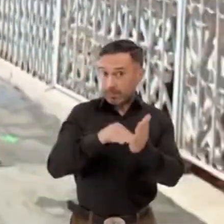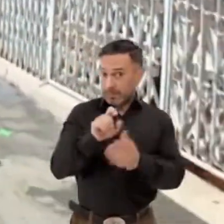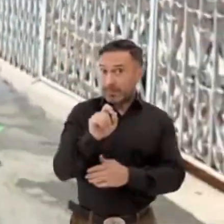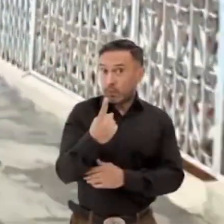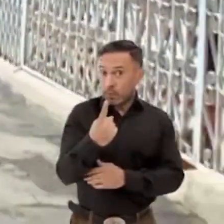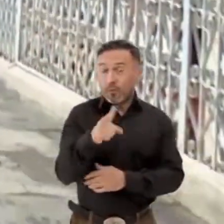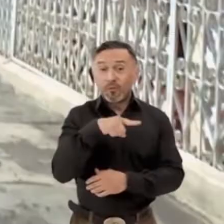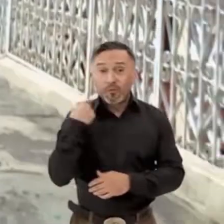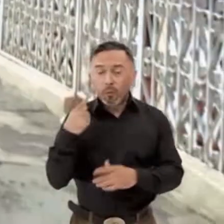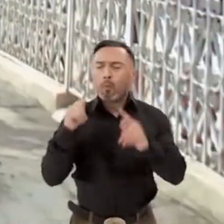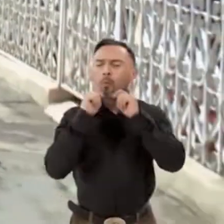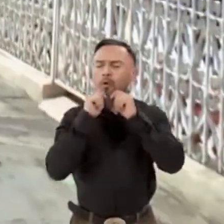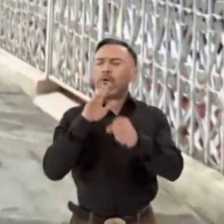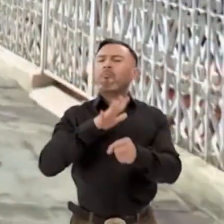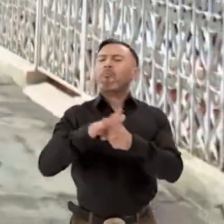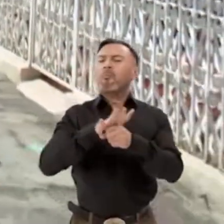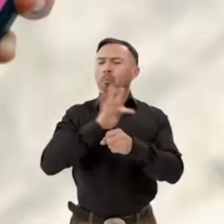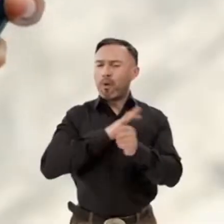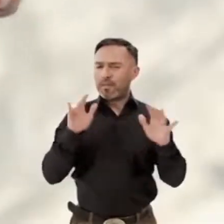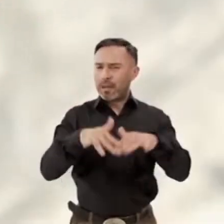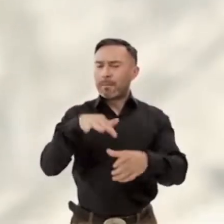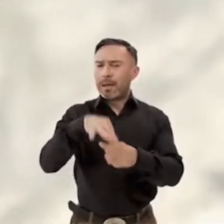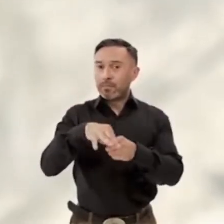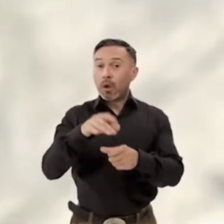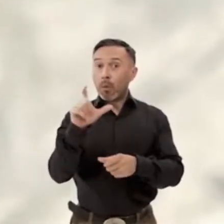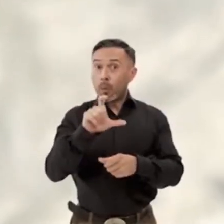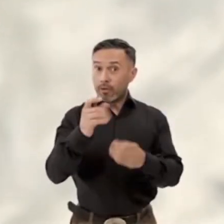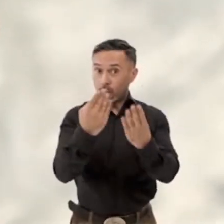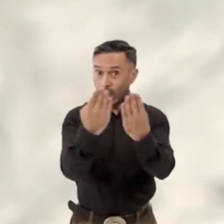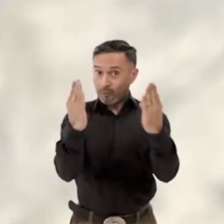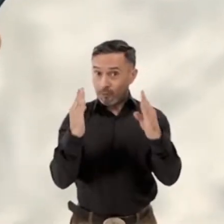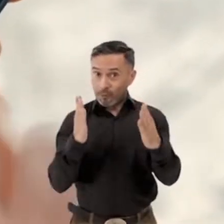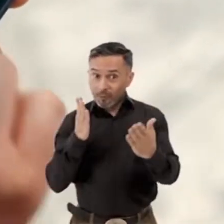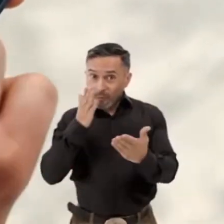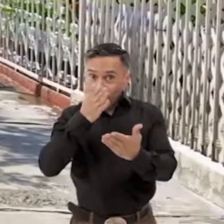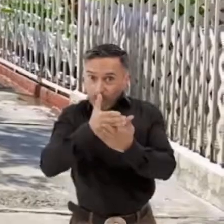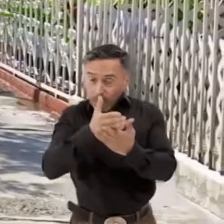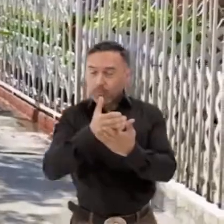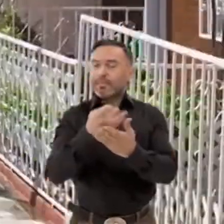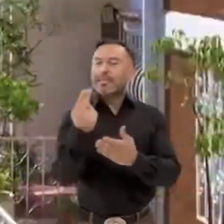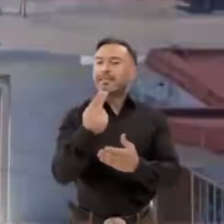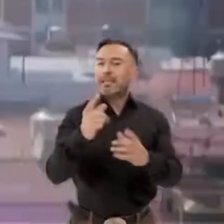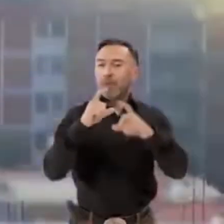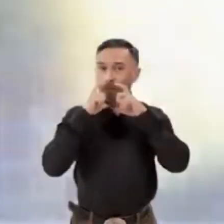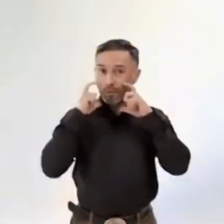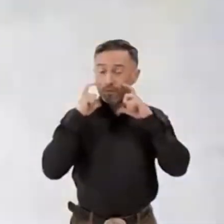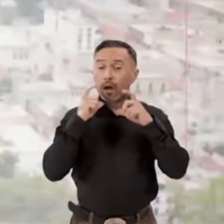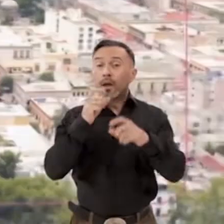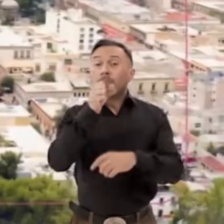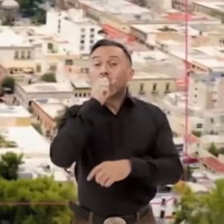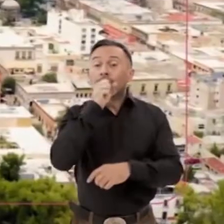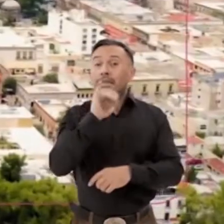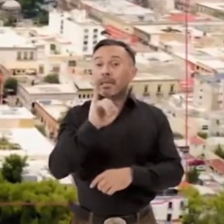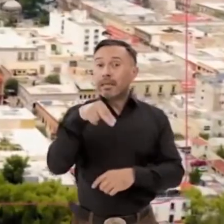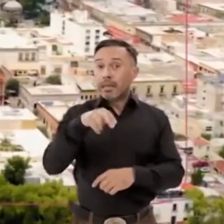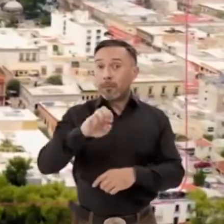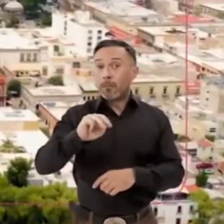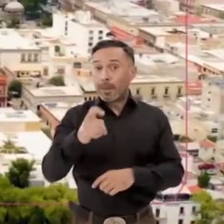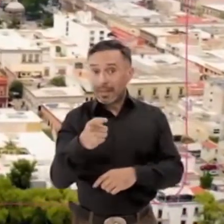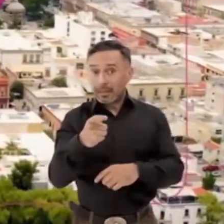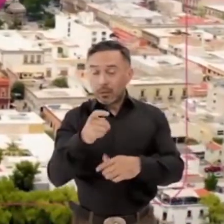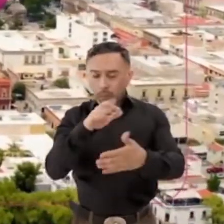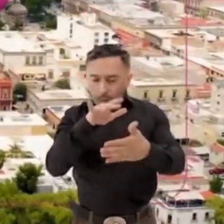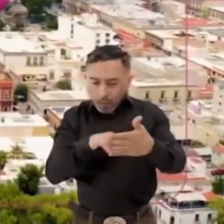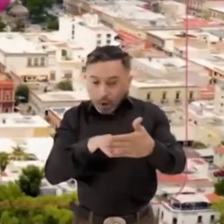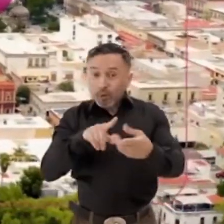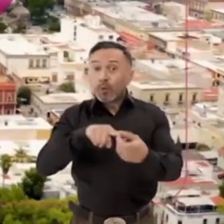está en la propia ley electoral, que fue aprobada por el propio Congreso, y el Congreso es el que determinó las características en